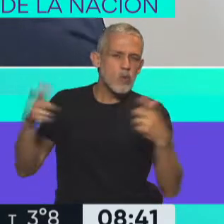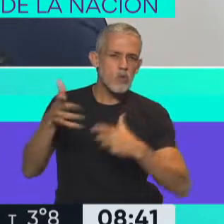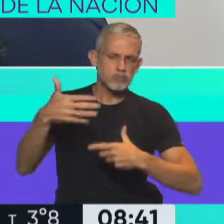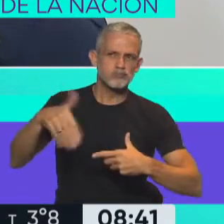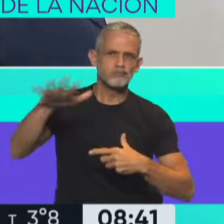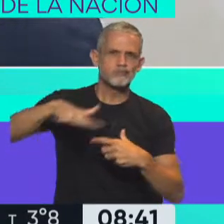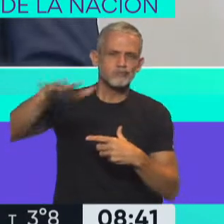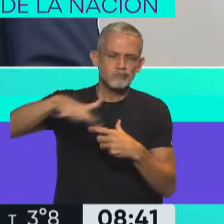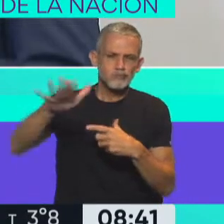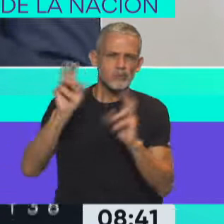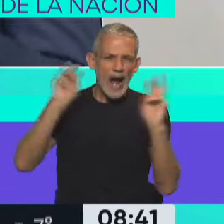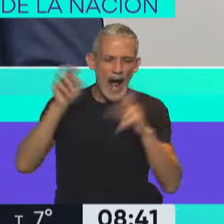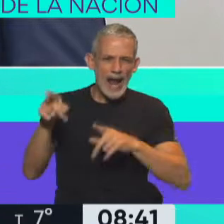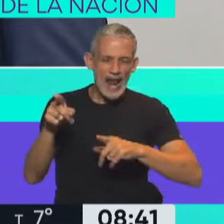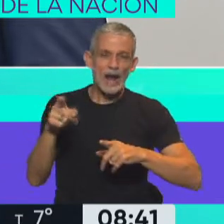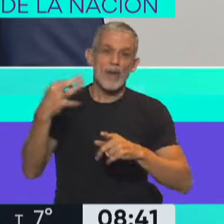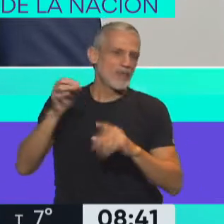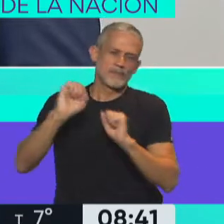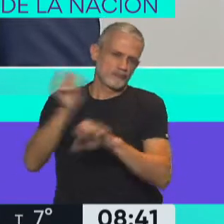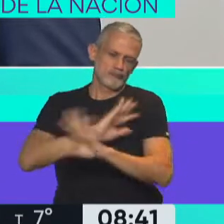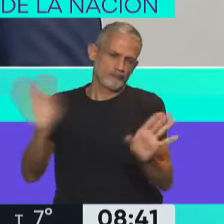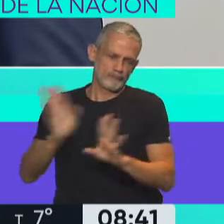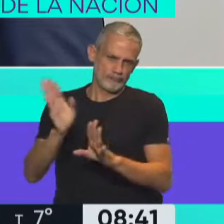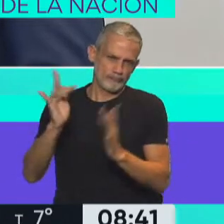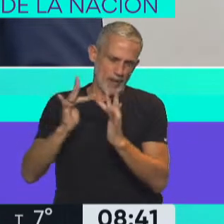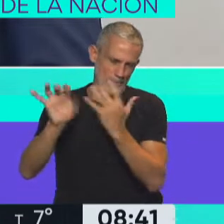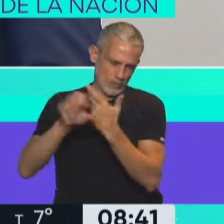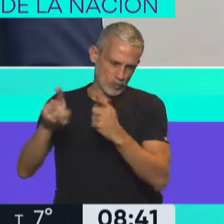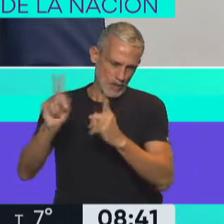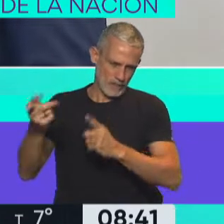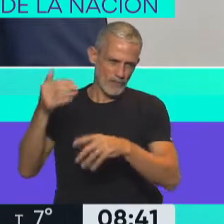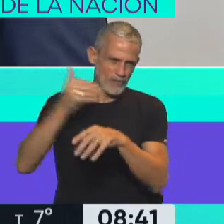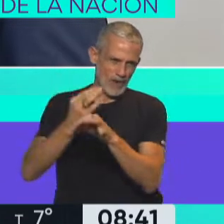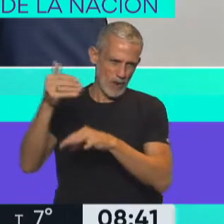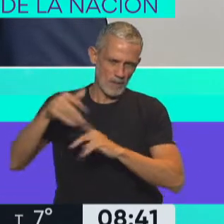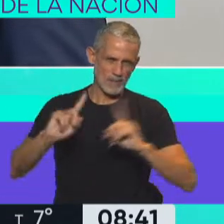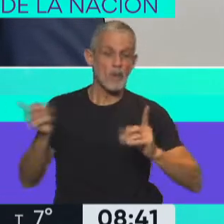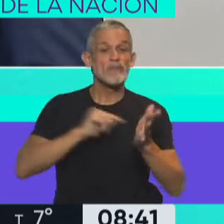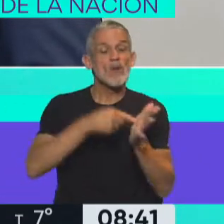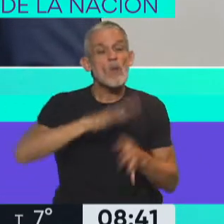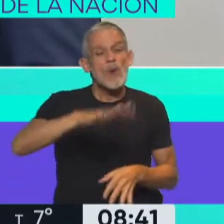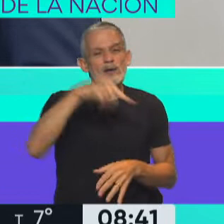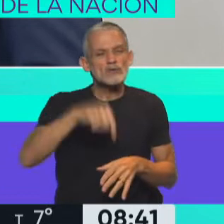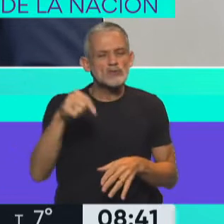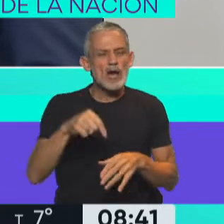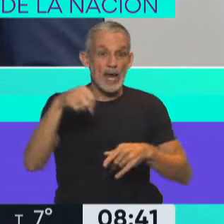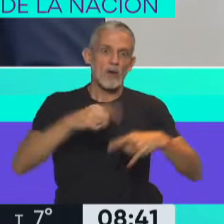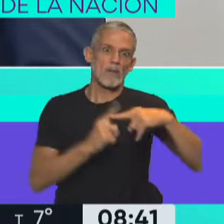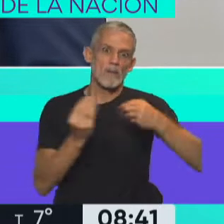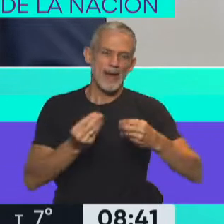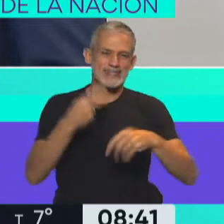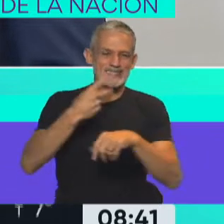región, la única zona donde hay que suspender la presencialidad. ¿Qué va a pasar también en la ciudad de Buenos Aires, que ahora se suma el